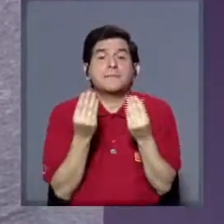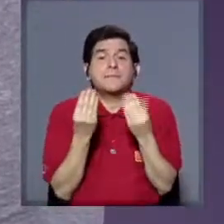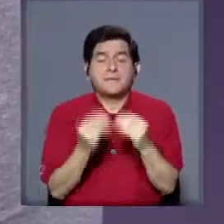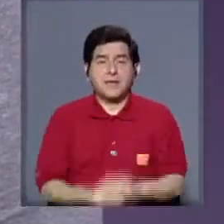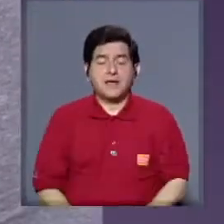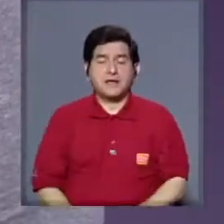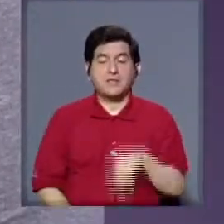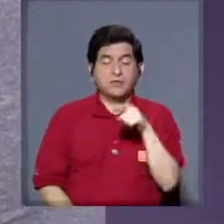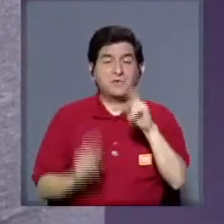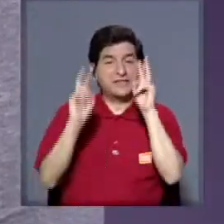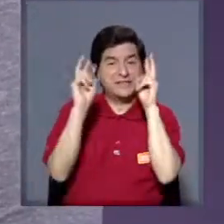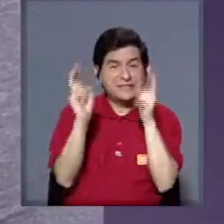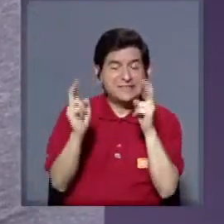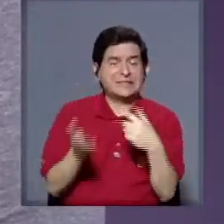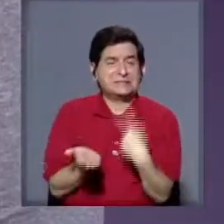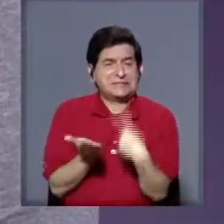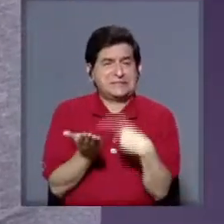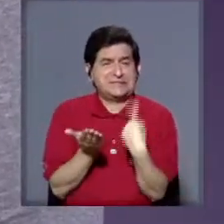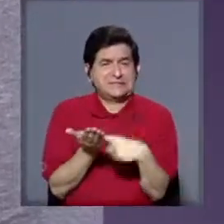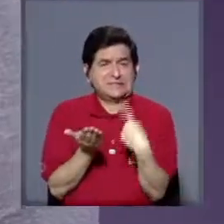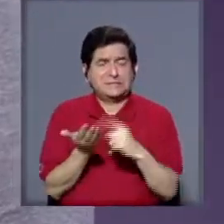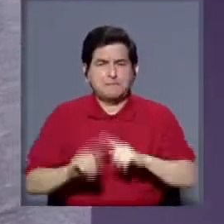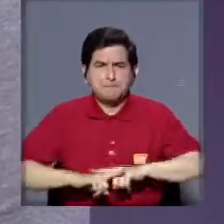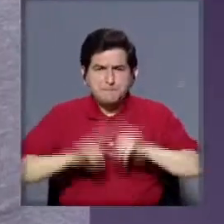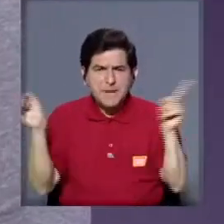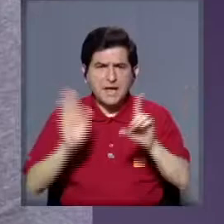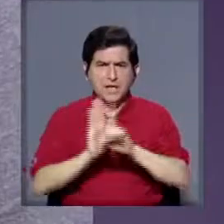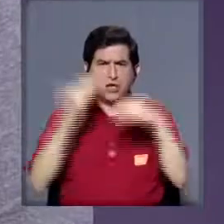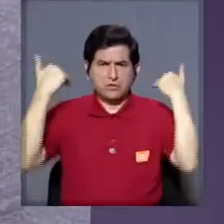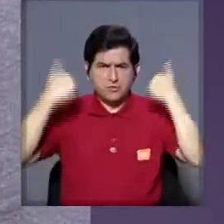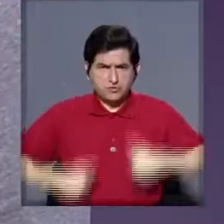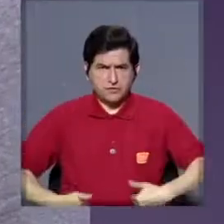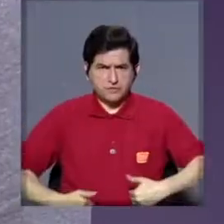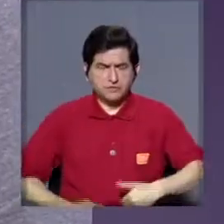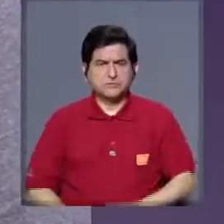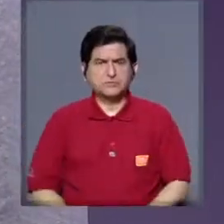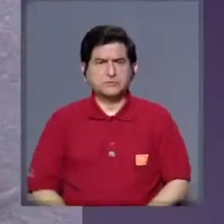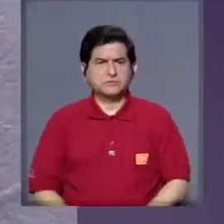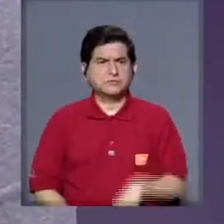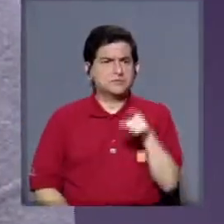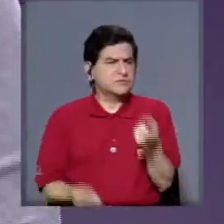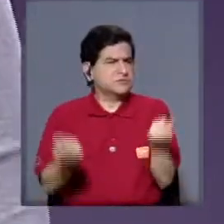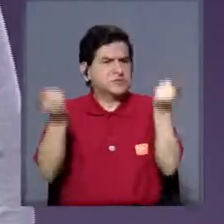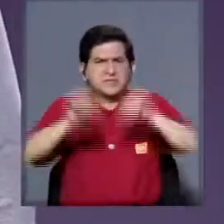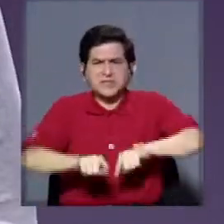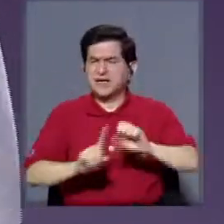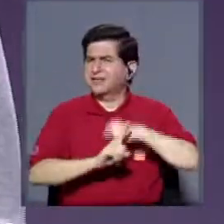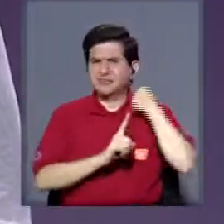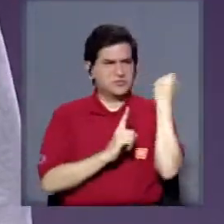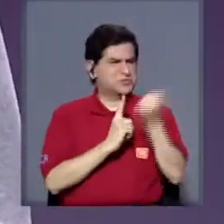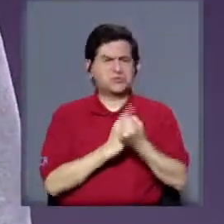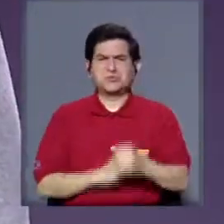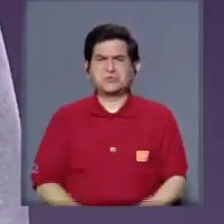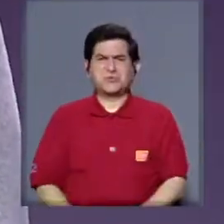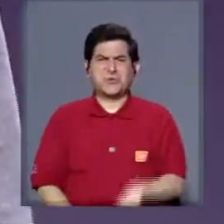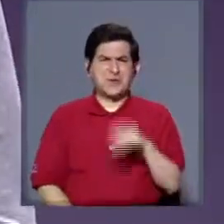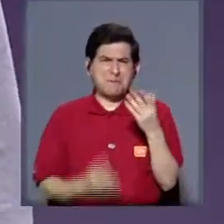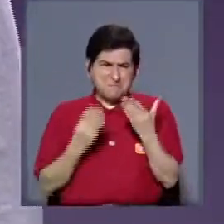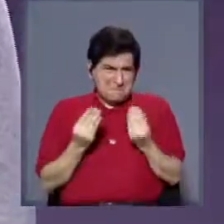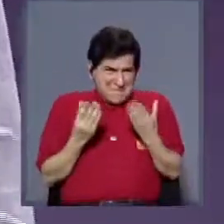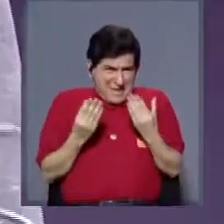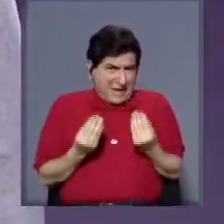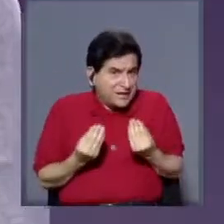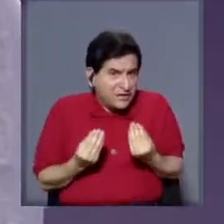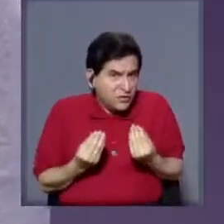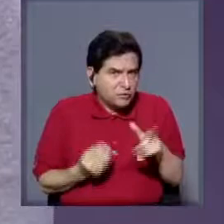tocar un tema que es polémico pero los derechos humanos no no es una cuestión a la que tiene que tenerle miedo es